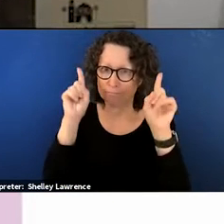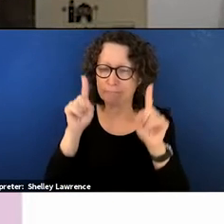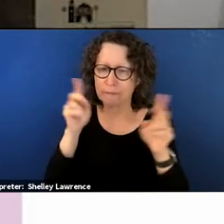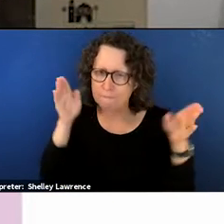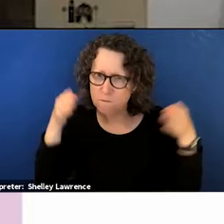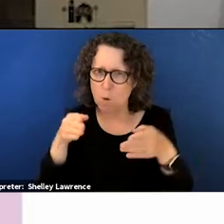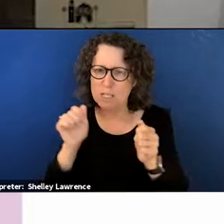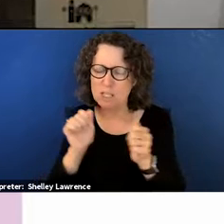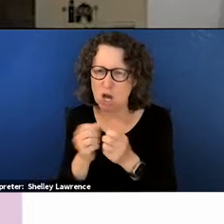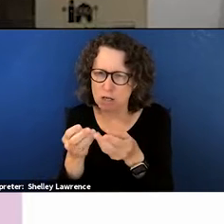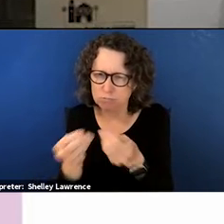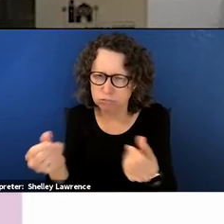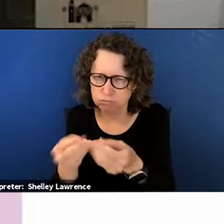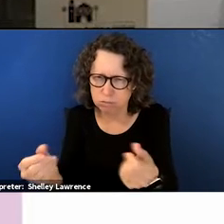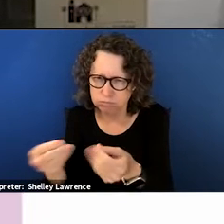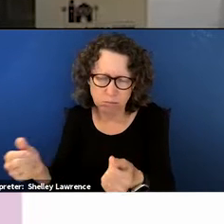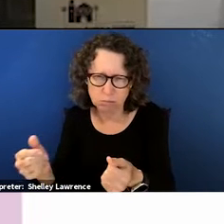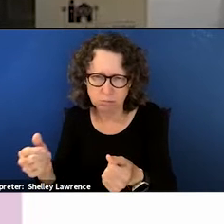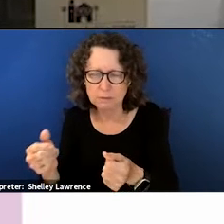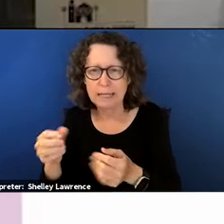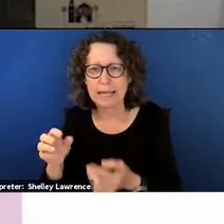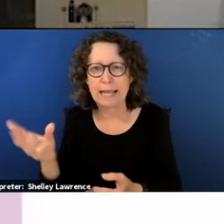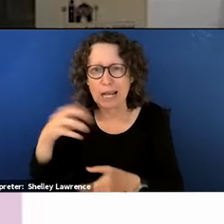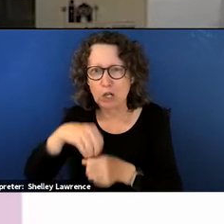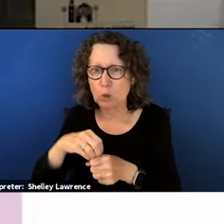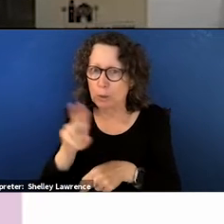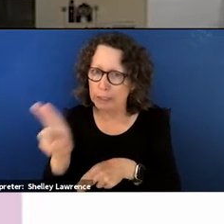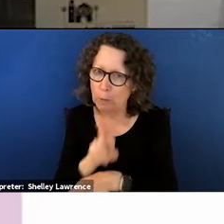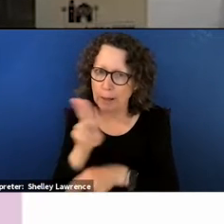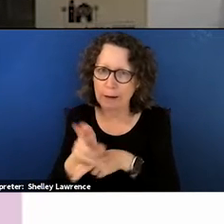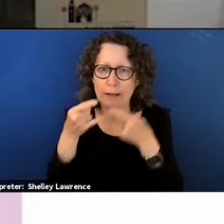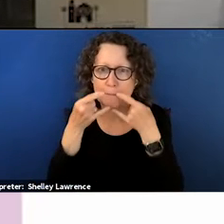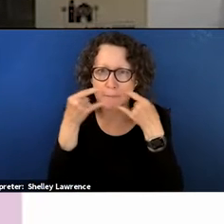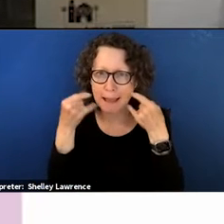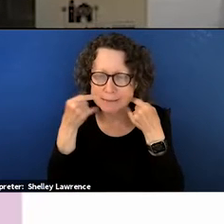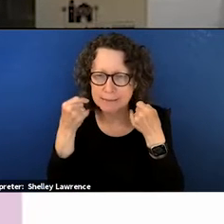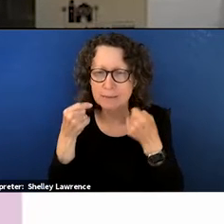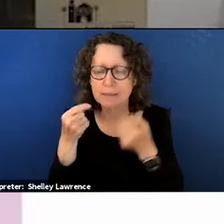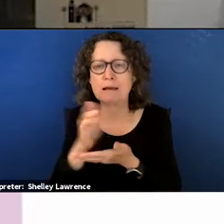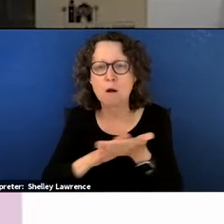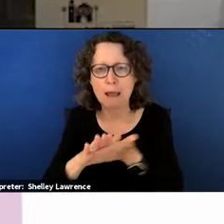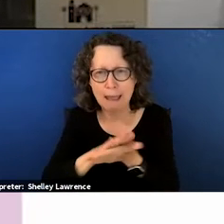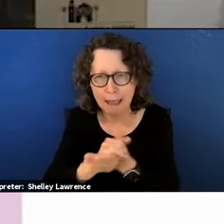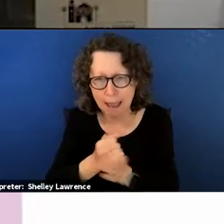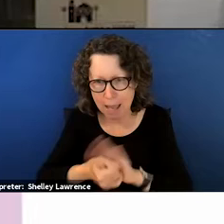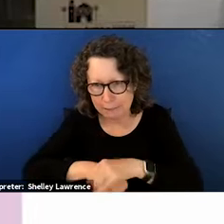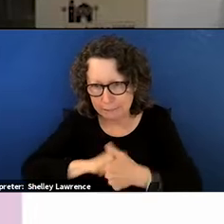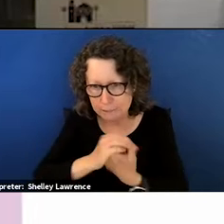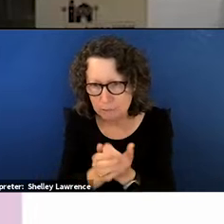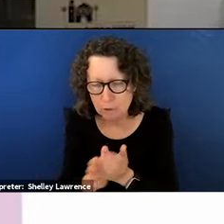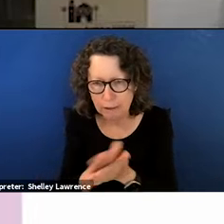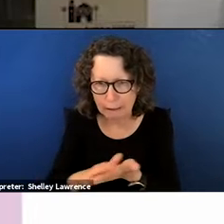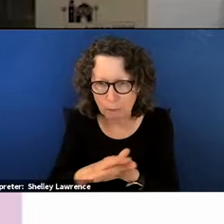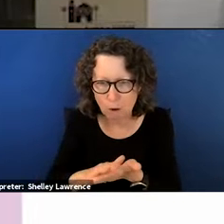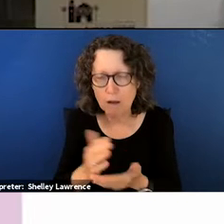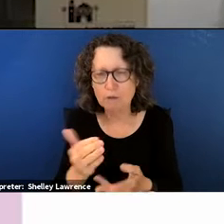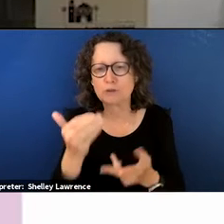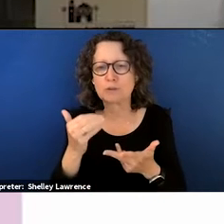poco a poco las cosas que queríamos, enfocándonos en los procesos de mitigación, el uso de cubrebocas, el lavado de